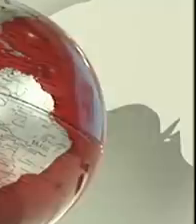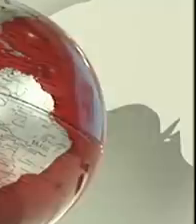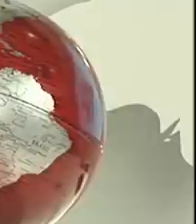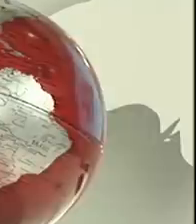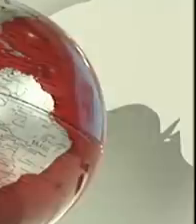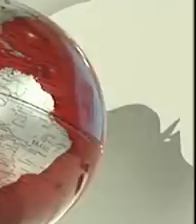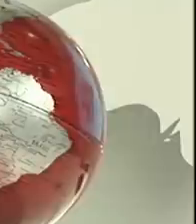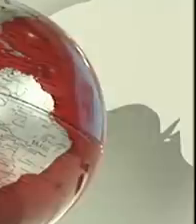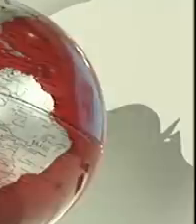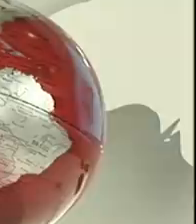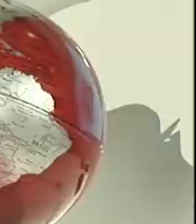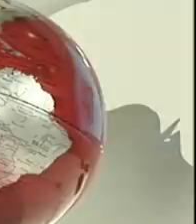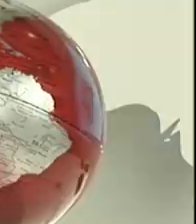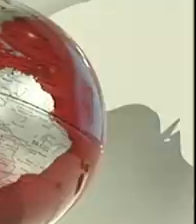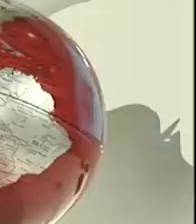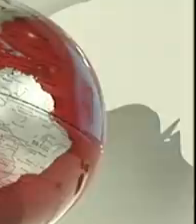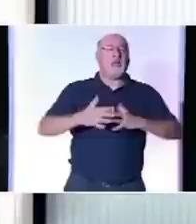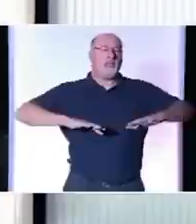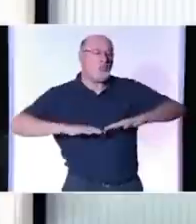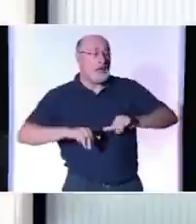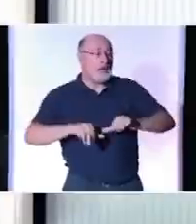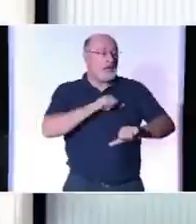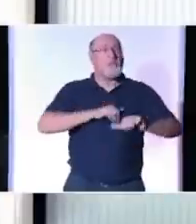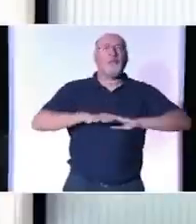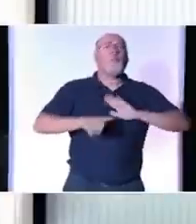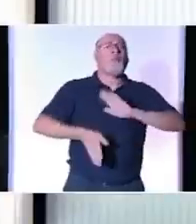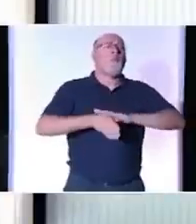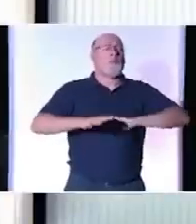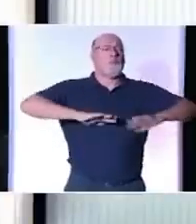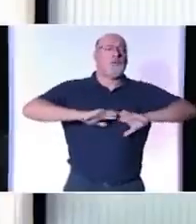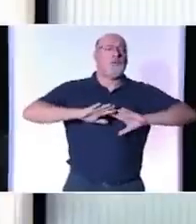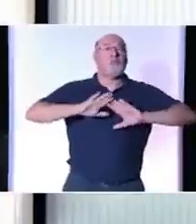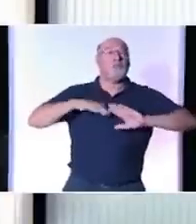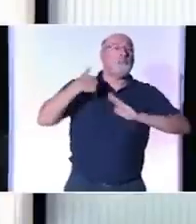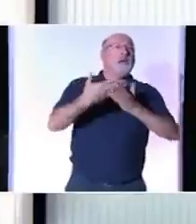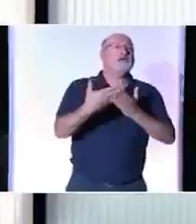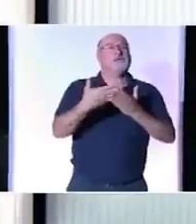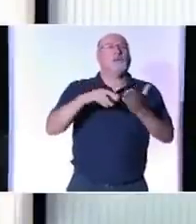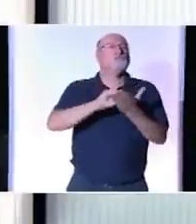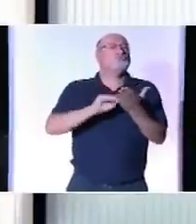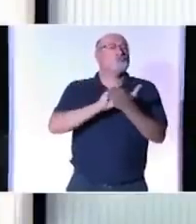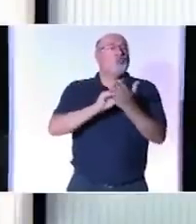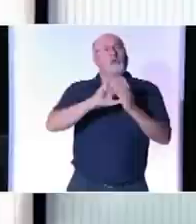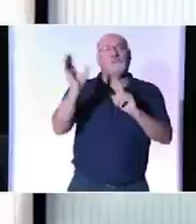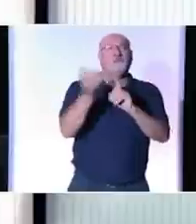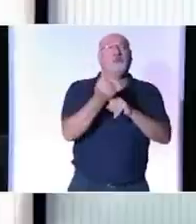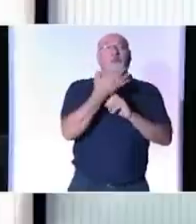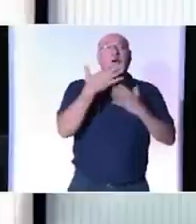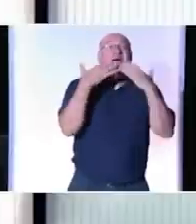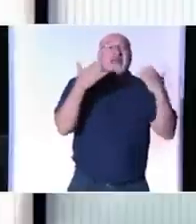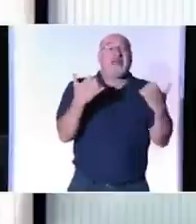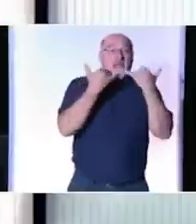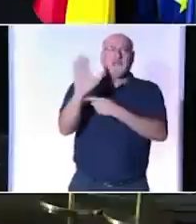vamos a ver, lo que pretende Sánchez es lo que ya has dicho, pura y simplemente echar, digamos, una cortina de humo.